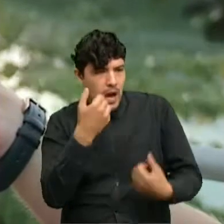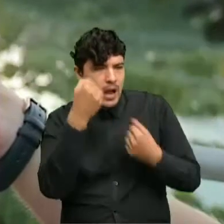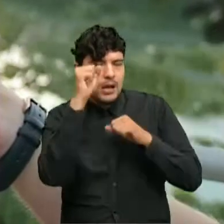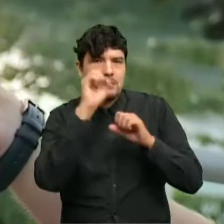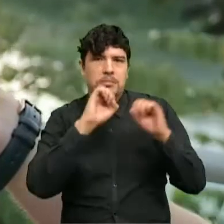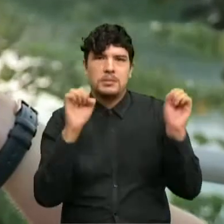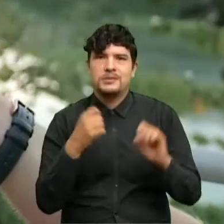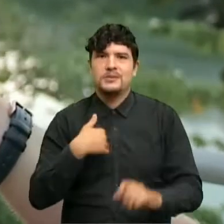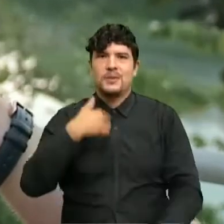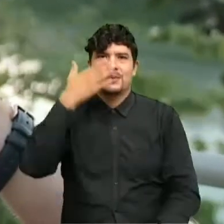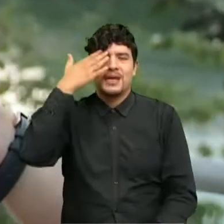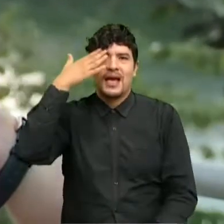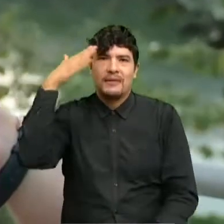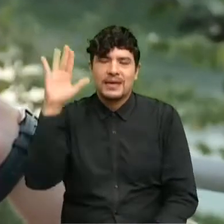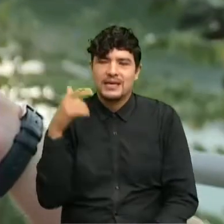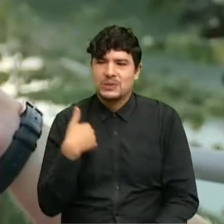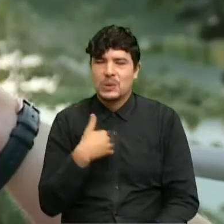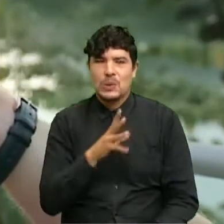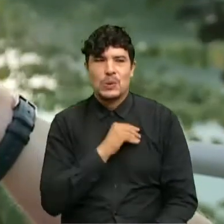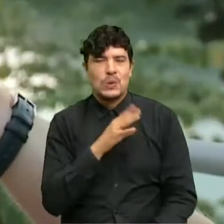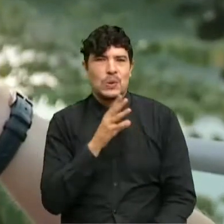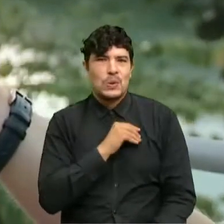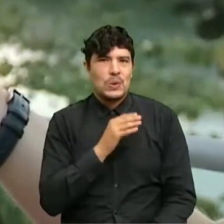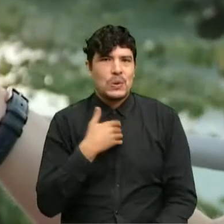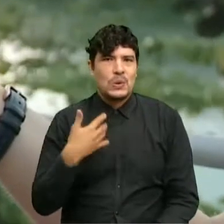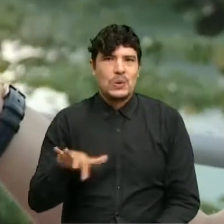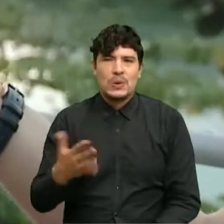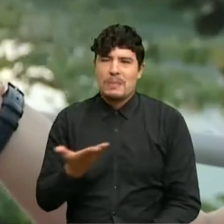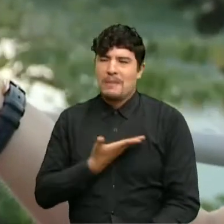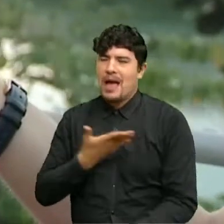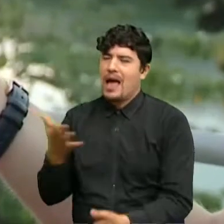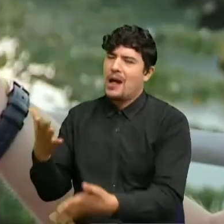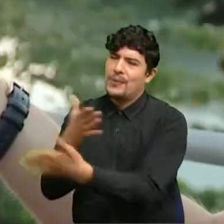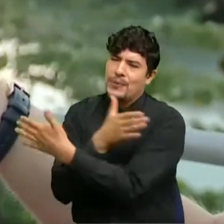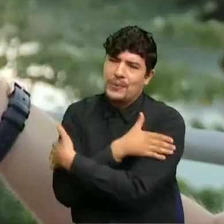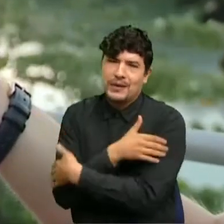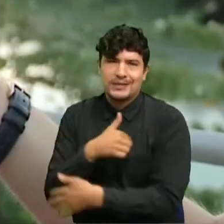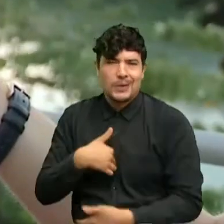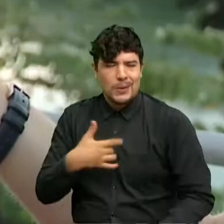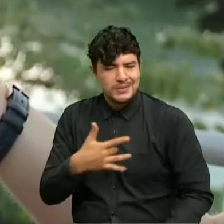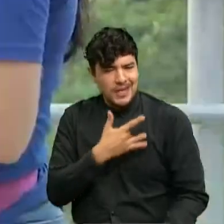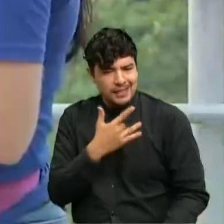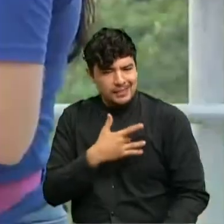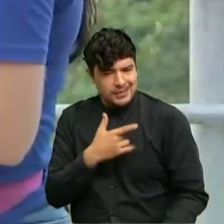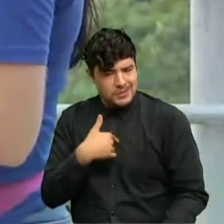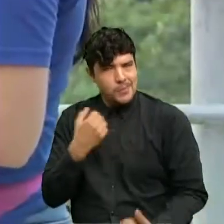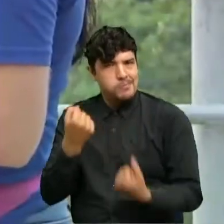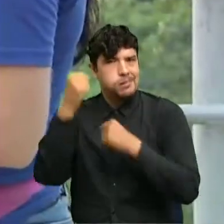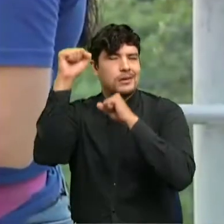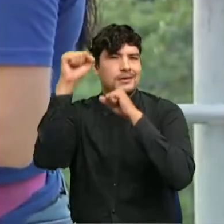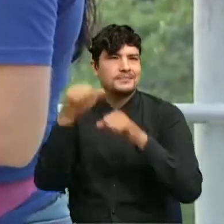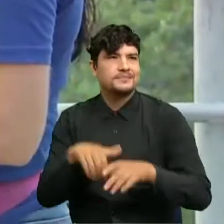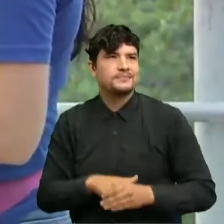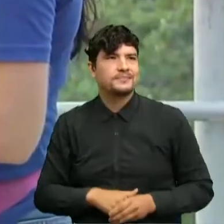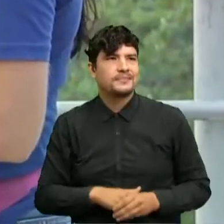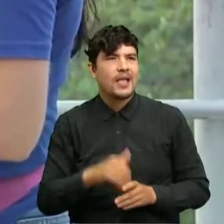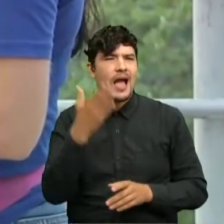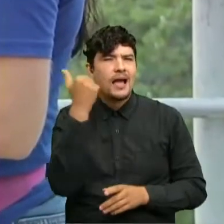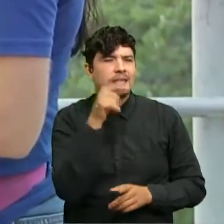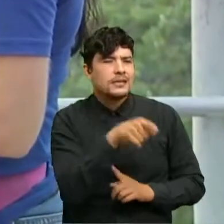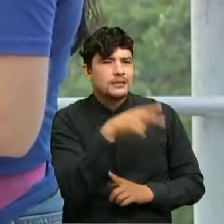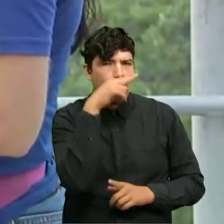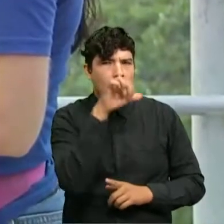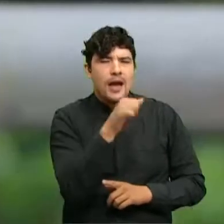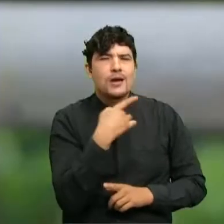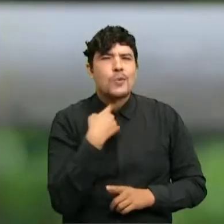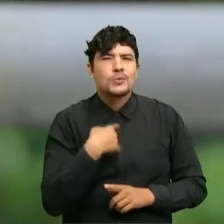al enterarme, pues estuve muy emocionada, mi mamá me abrazó y eso, y sentí que pude lograr algo. Desde pequeña le ha gustado escribir